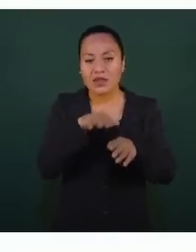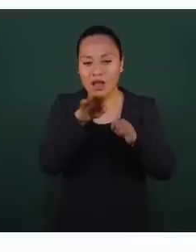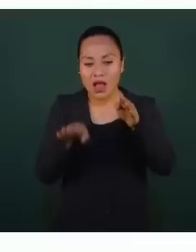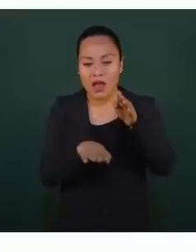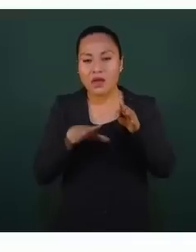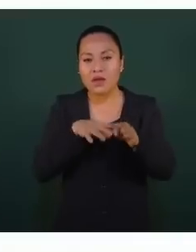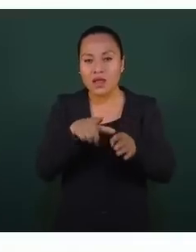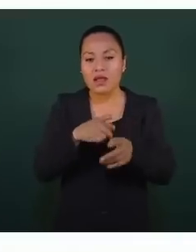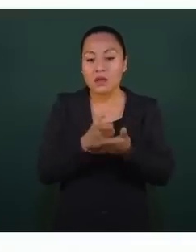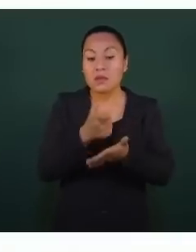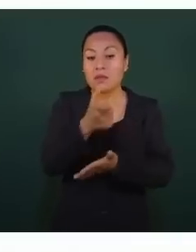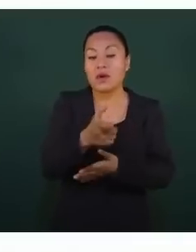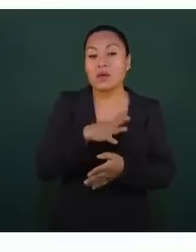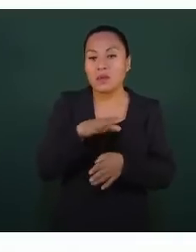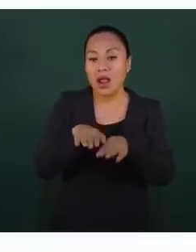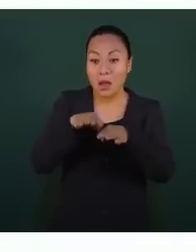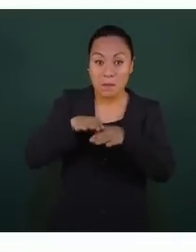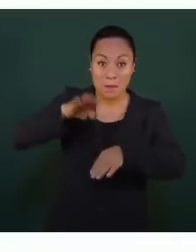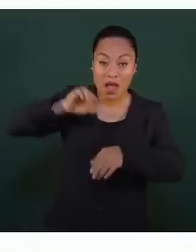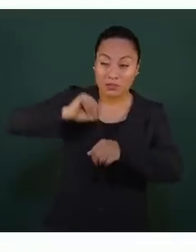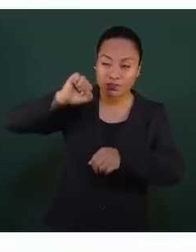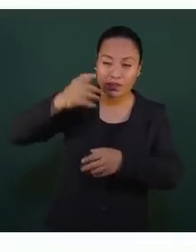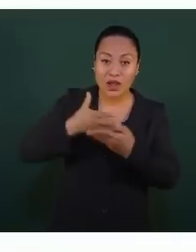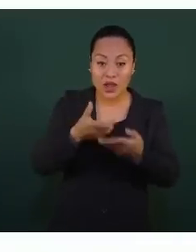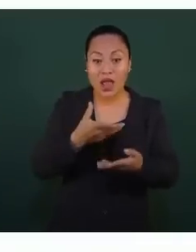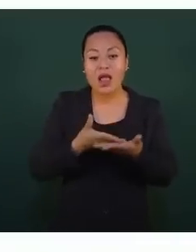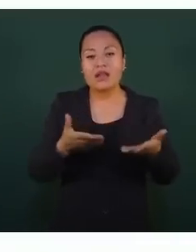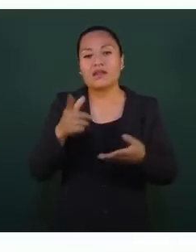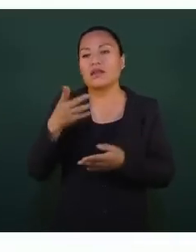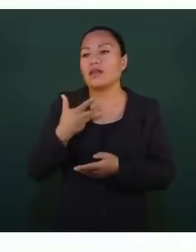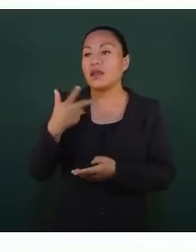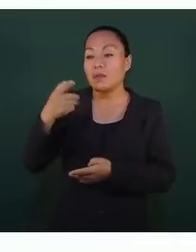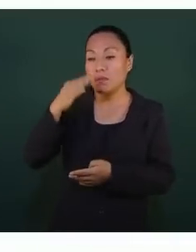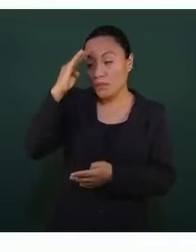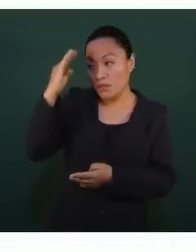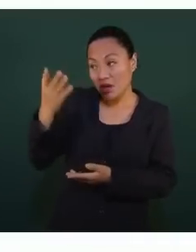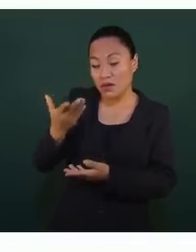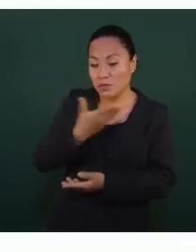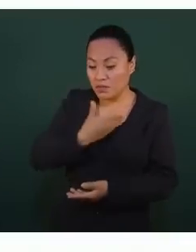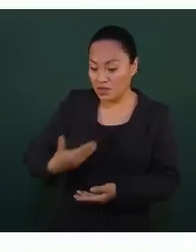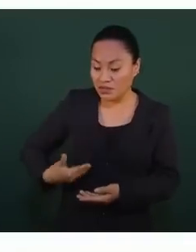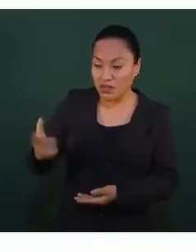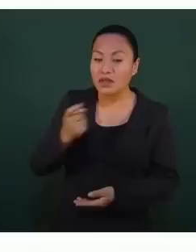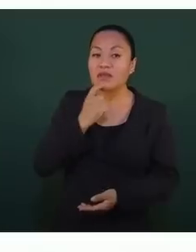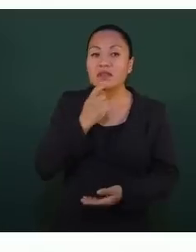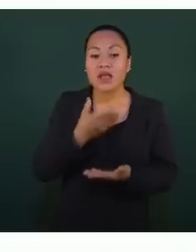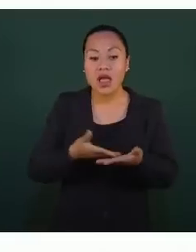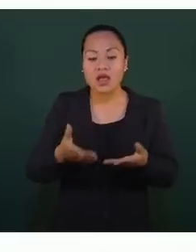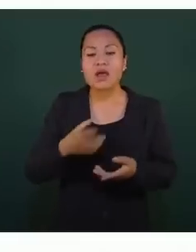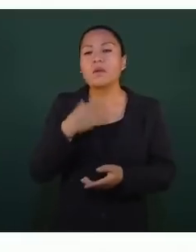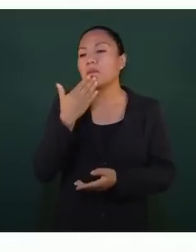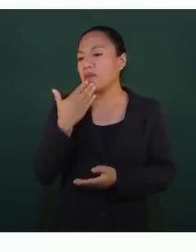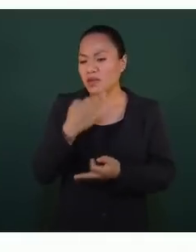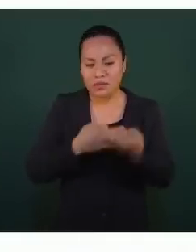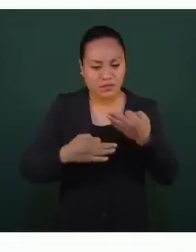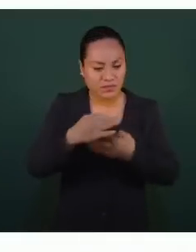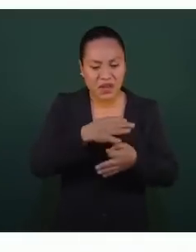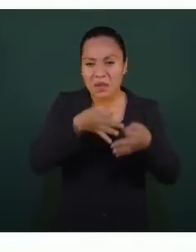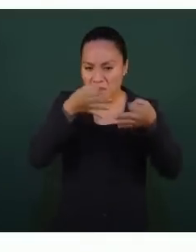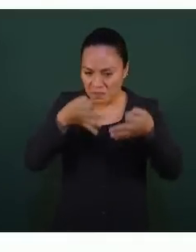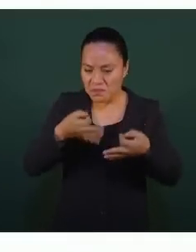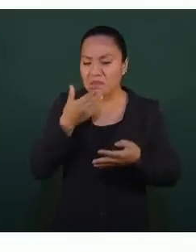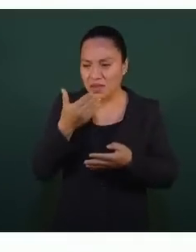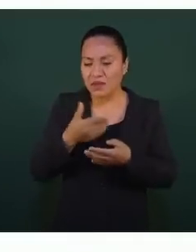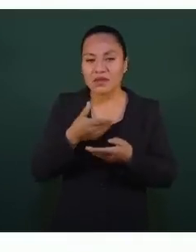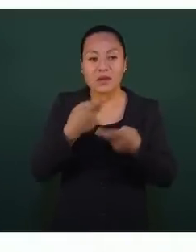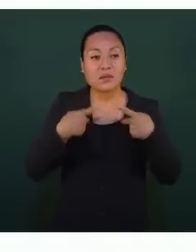los precios máximos, y que esta política que determinó el señor presidente Andrés Manuel López Obrador ha estado dando un resultado muy favorable